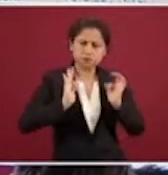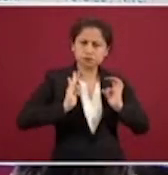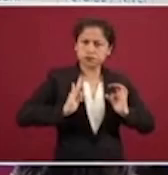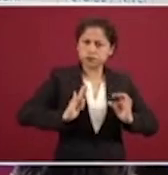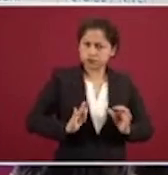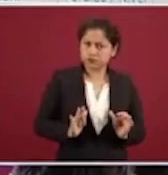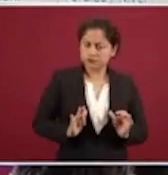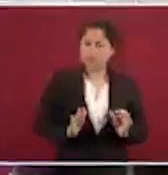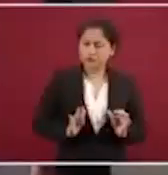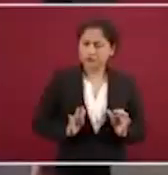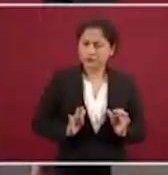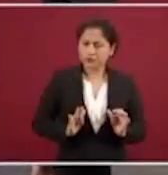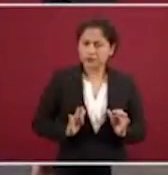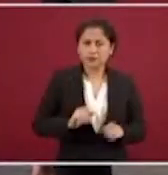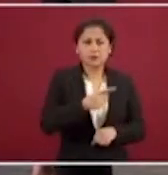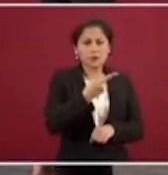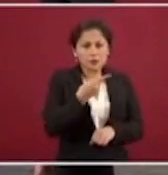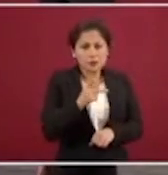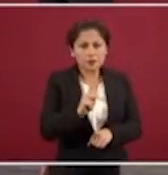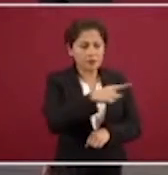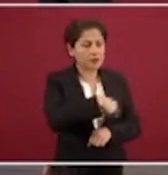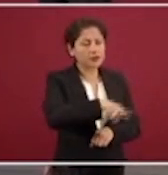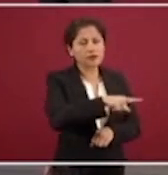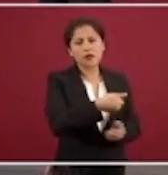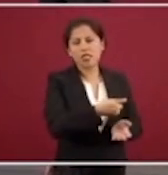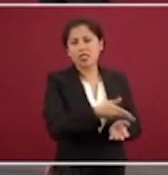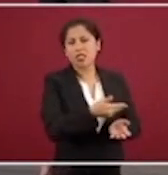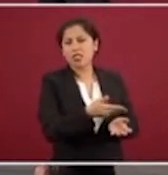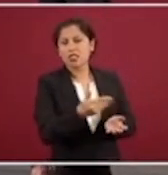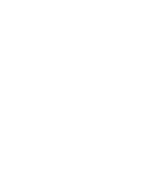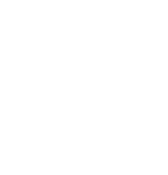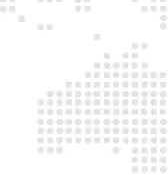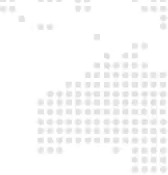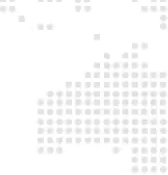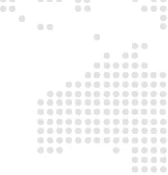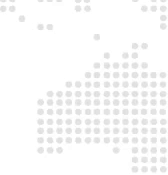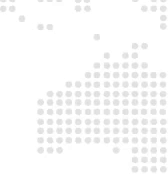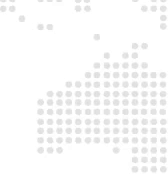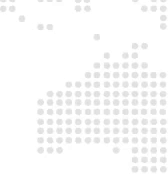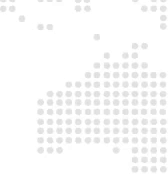emergencia han separado a los trabajadores. Adelante.